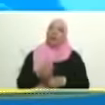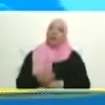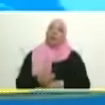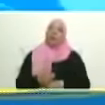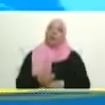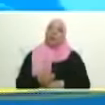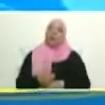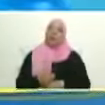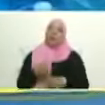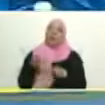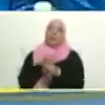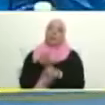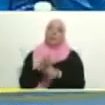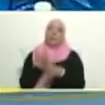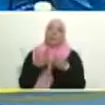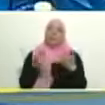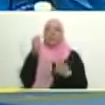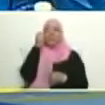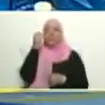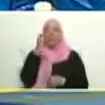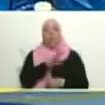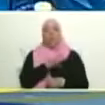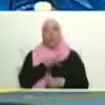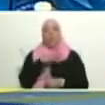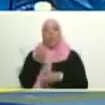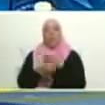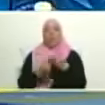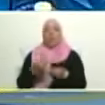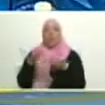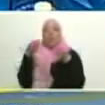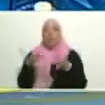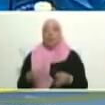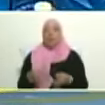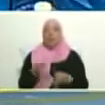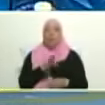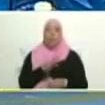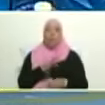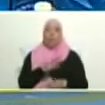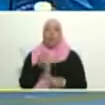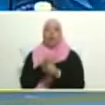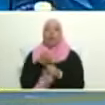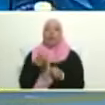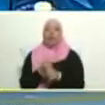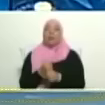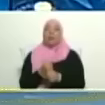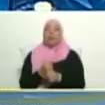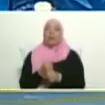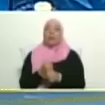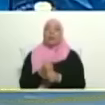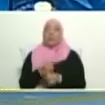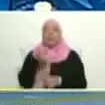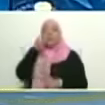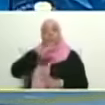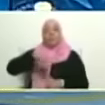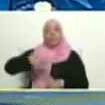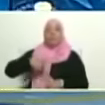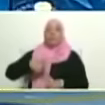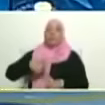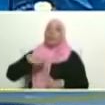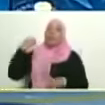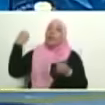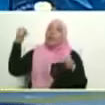independiente, libre, soberano y tener su propia doctrina de seguridad, su propia doctrina policial y no copiar los